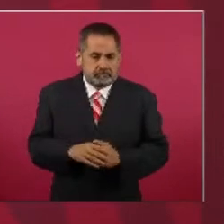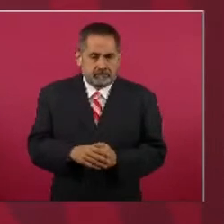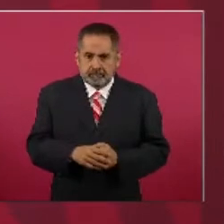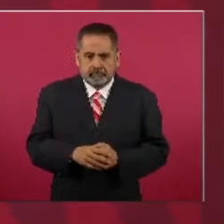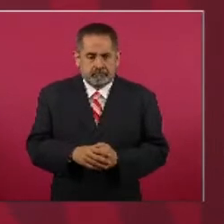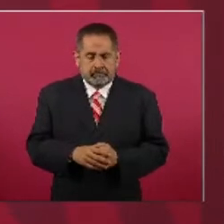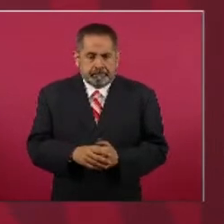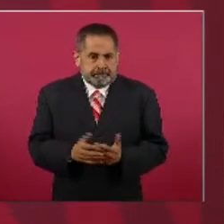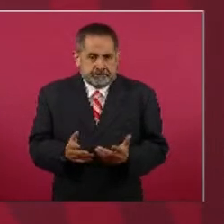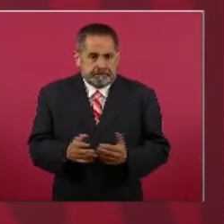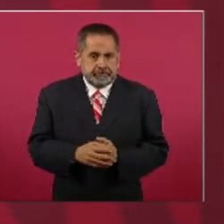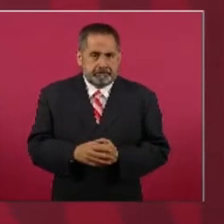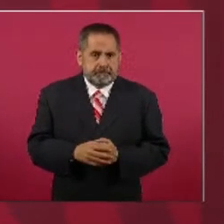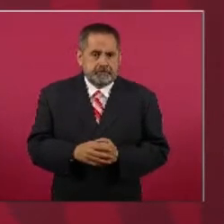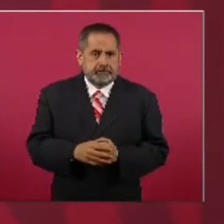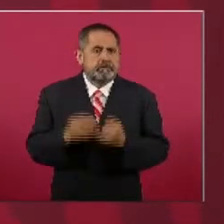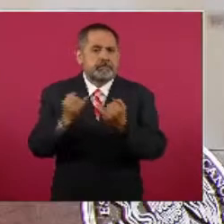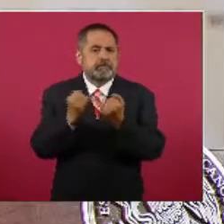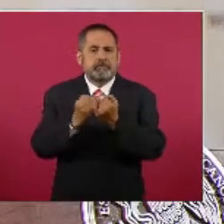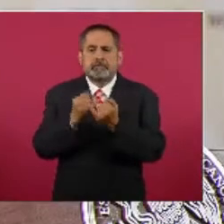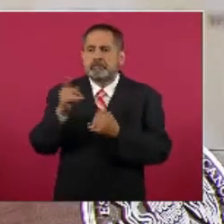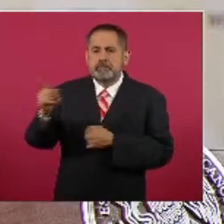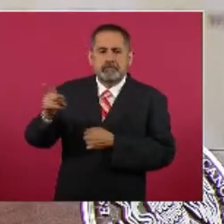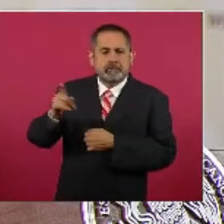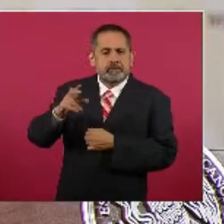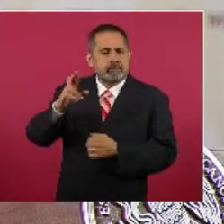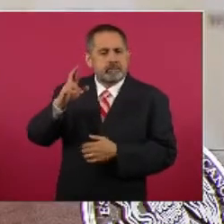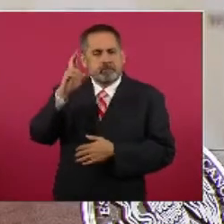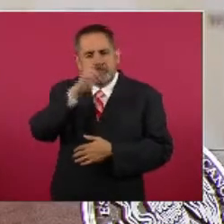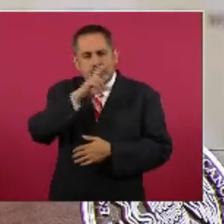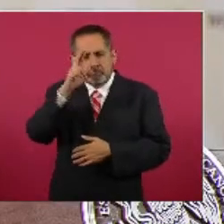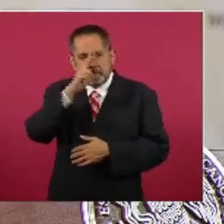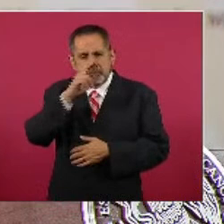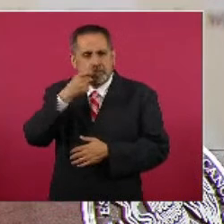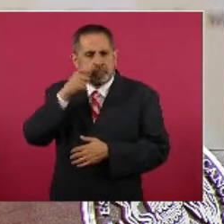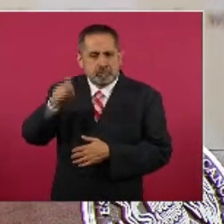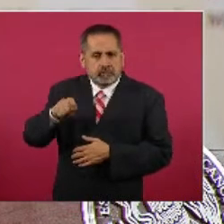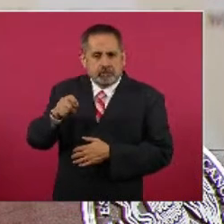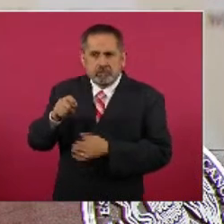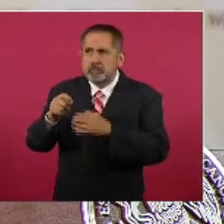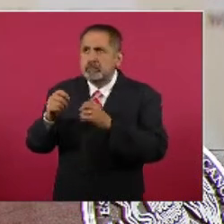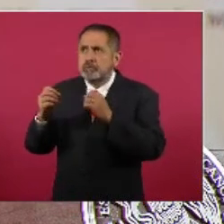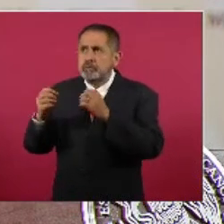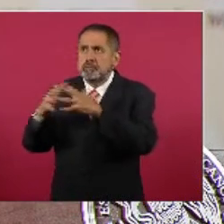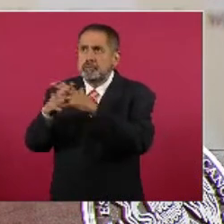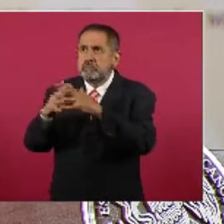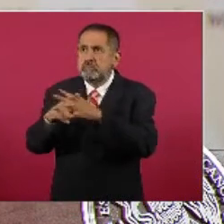afecta la guerra d rusia y ucrania